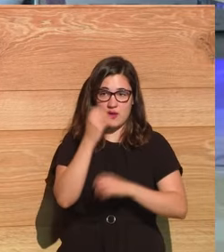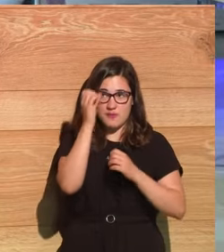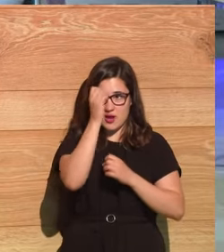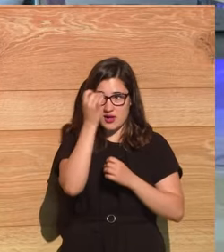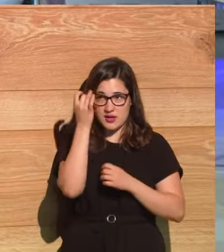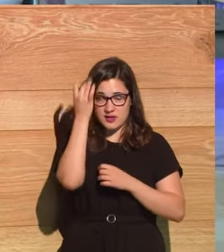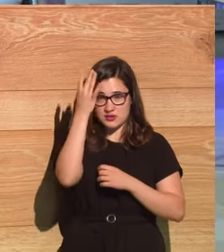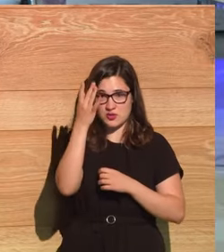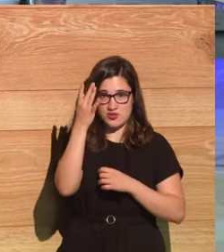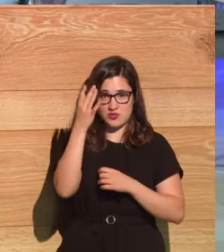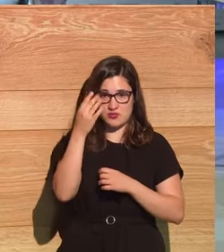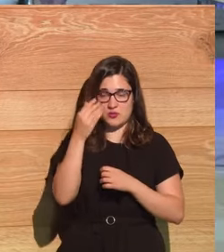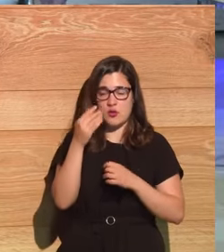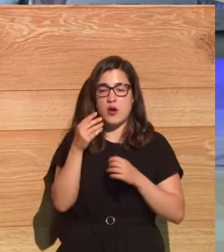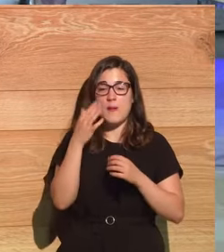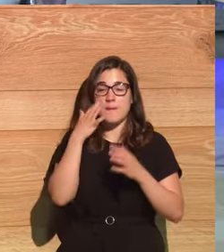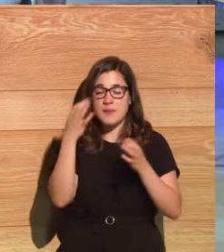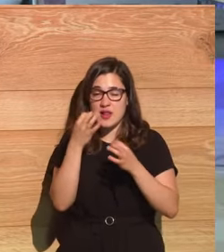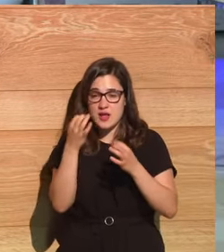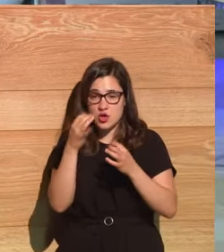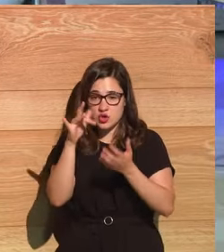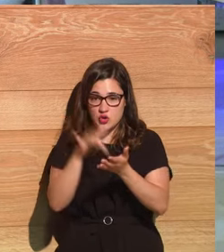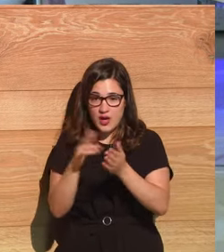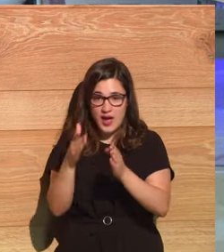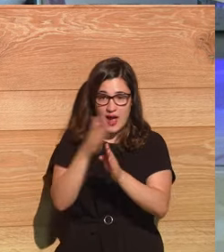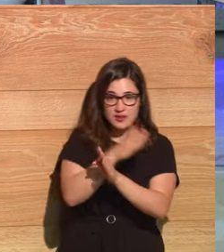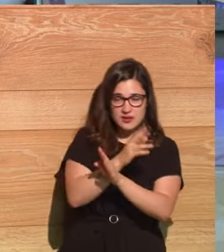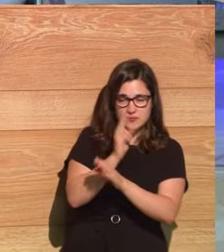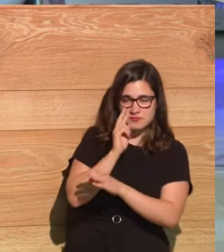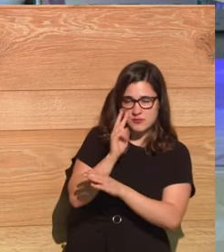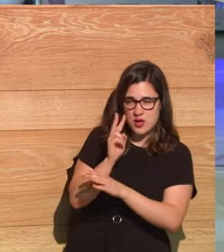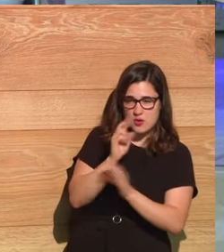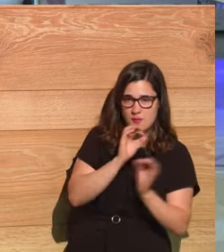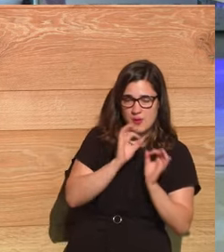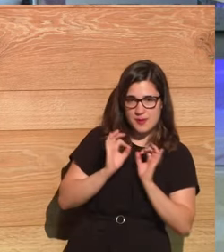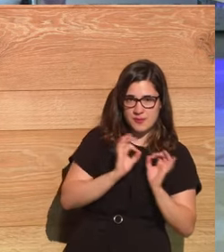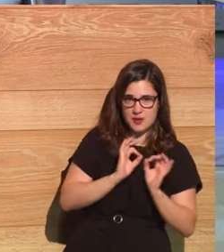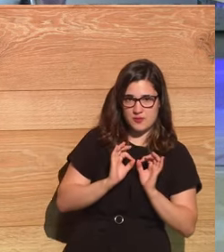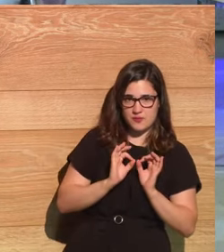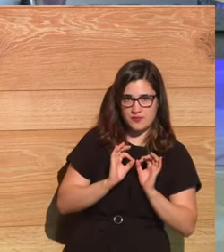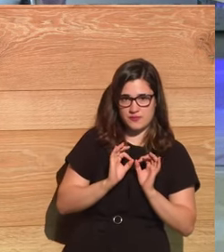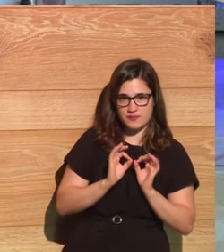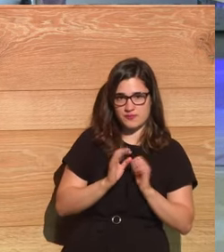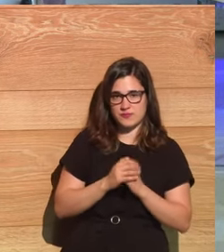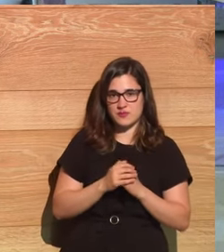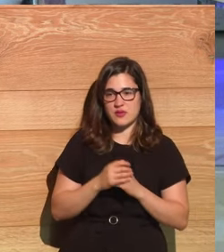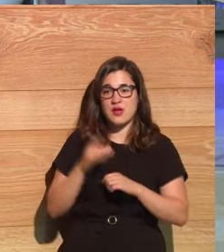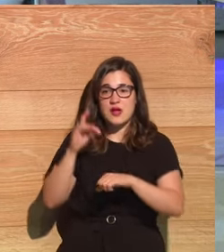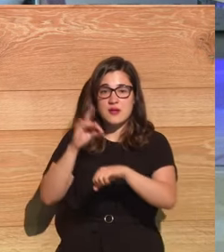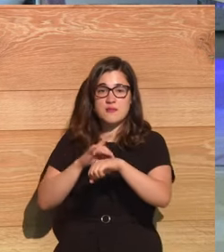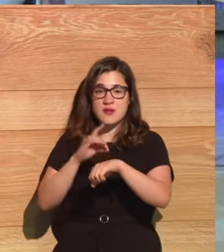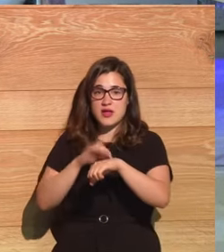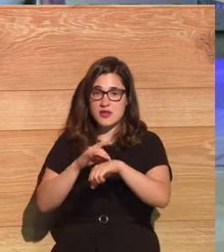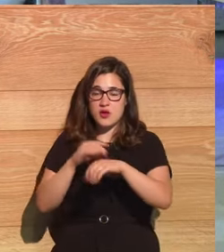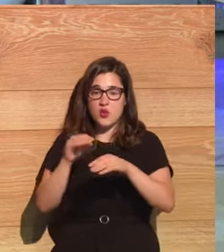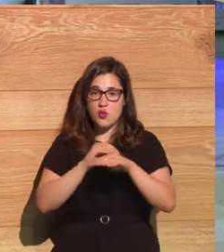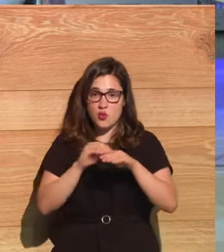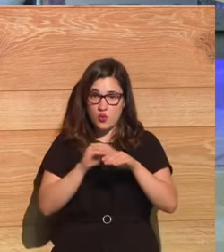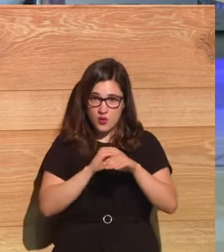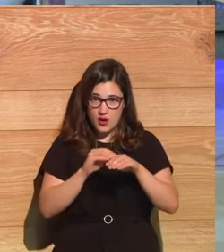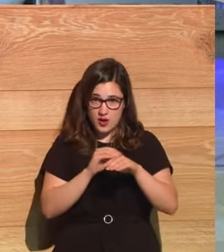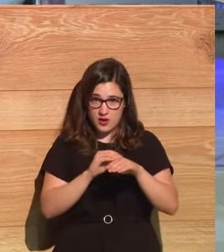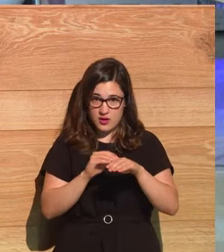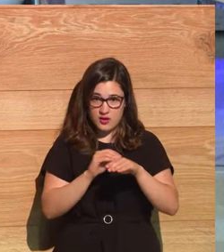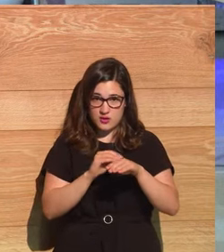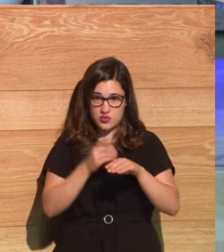estamos anticipando a un peligro antes de que llegue. O sea, no es decir, ahora cuando tengo una enfermedad curo, aquí el médico ya no se lo cura, en realidad somos capaces